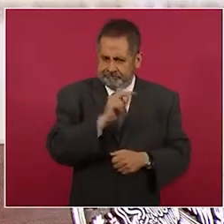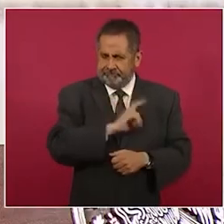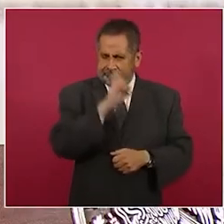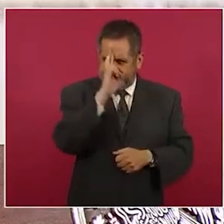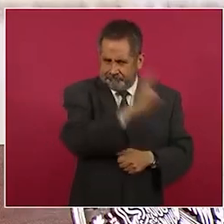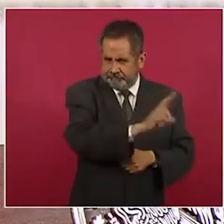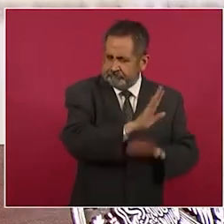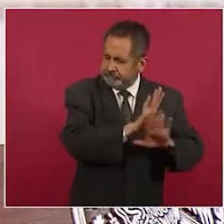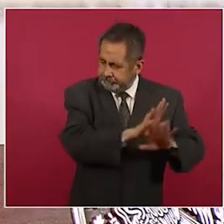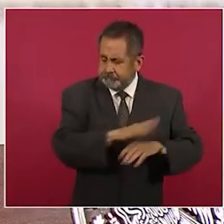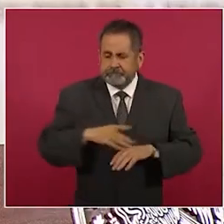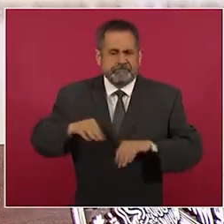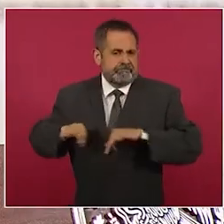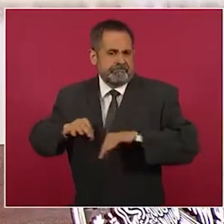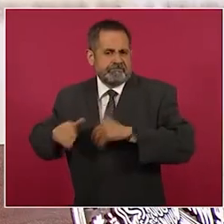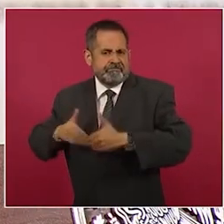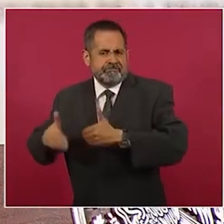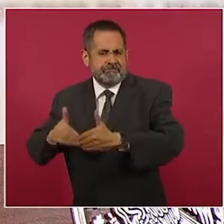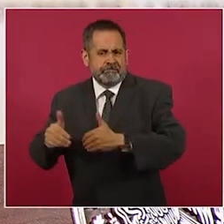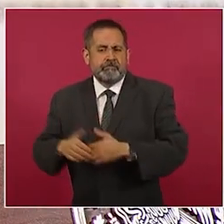Y los estoy respetando,